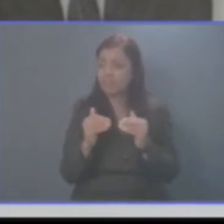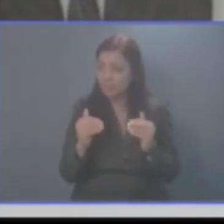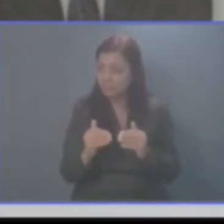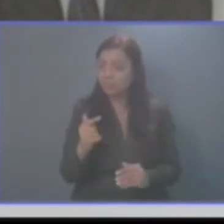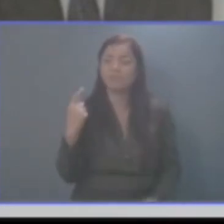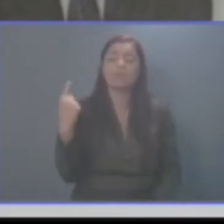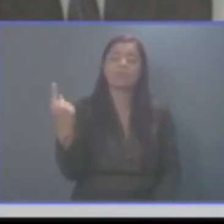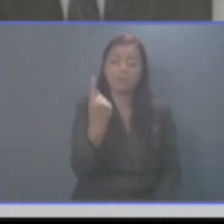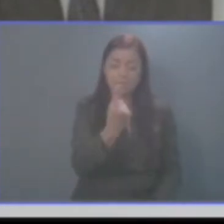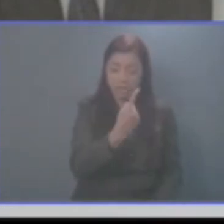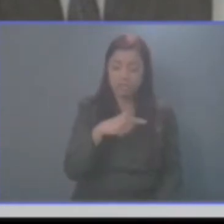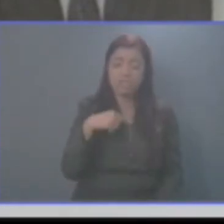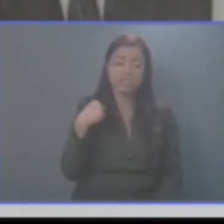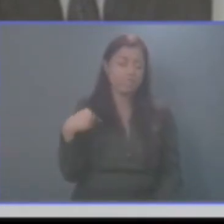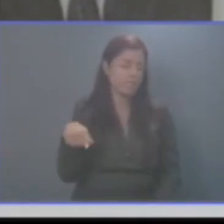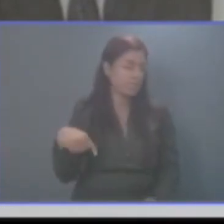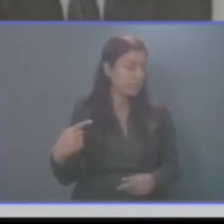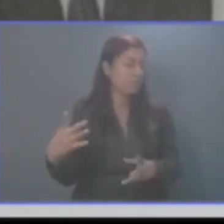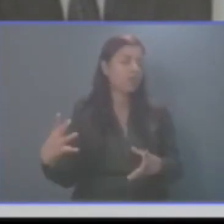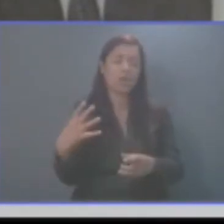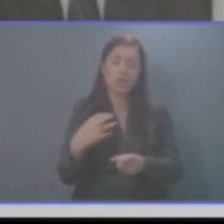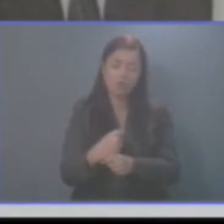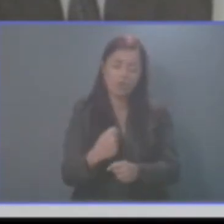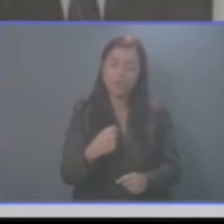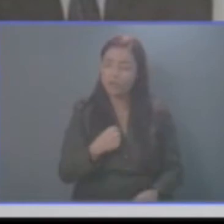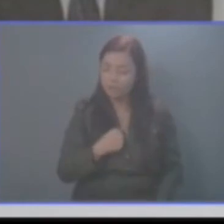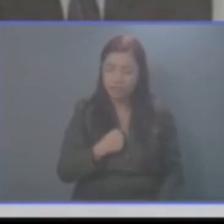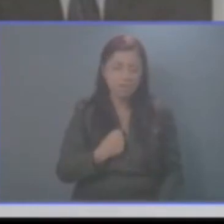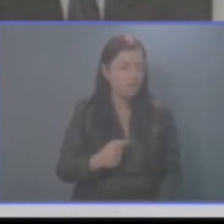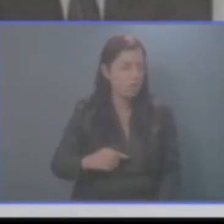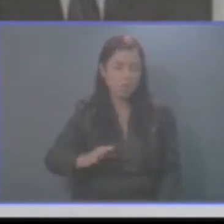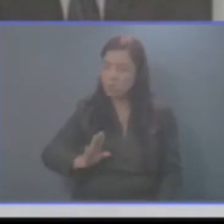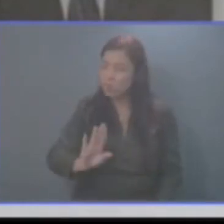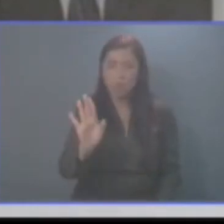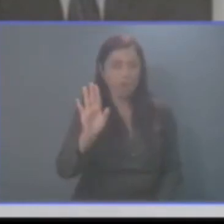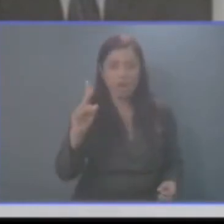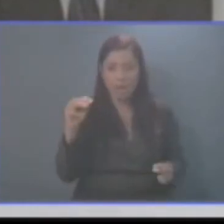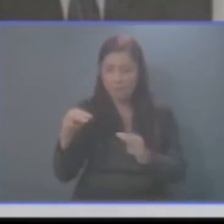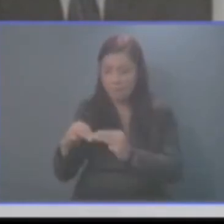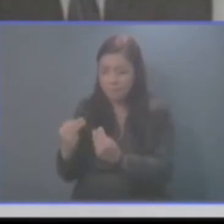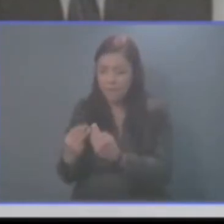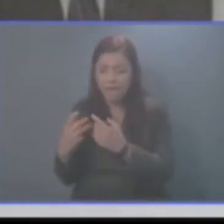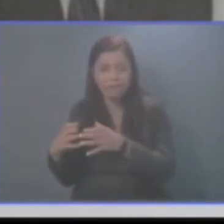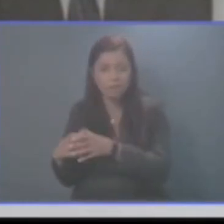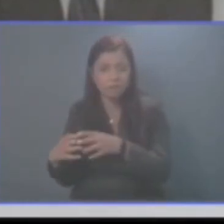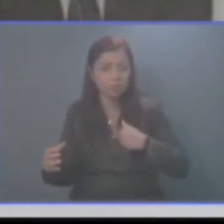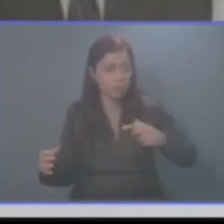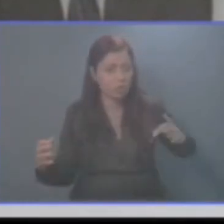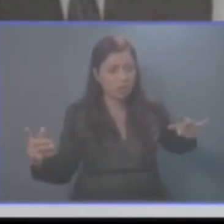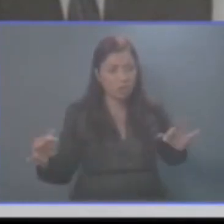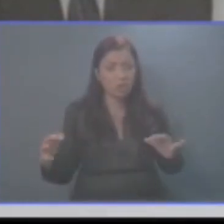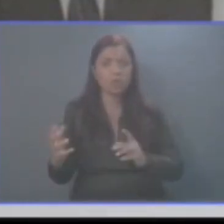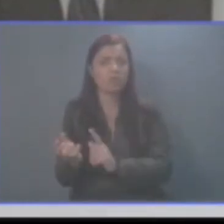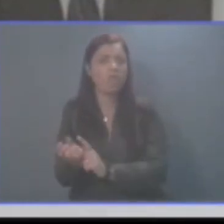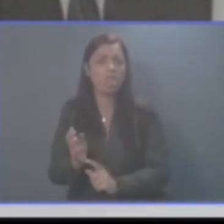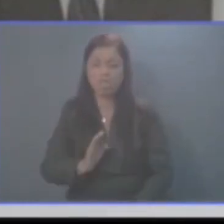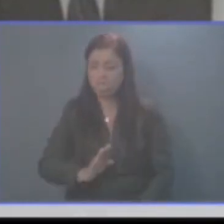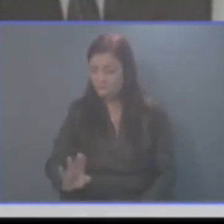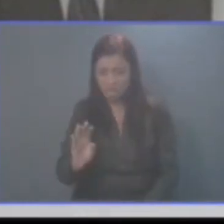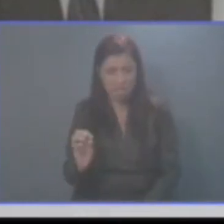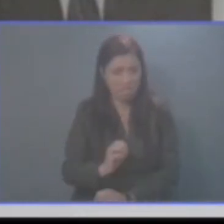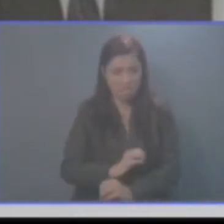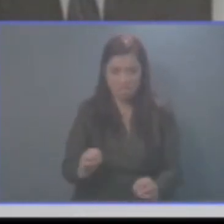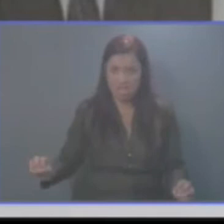que siempre me han brindado su confianza, que jamás me he reunido con criminales, mucho menos para